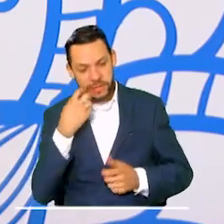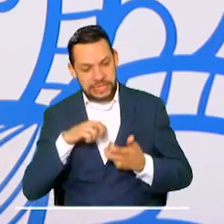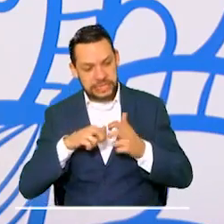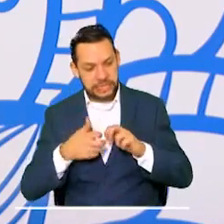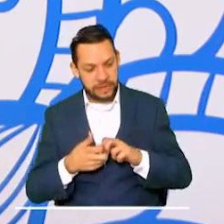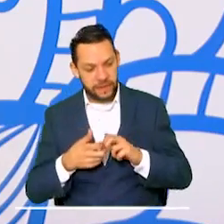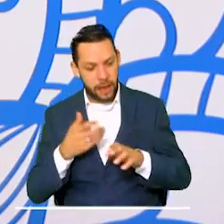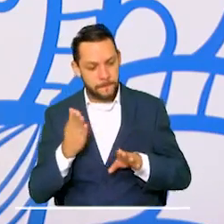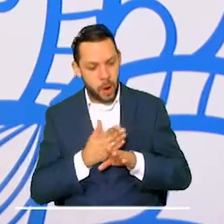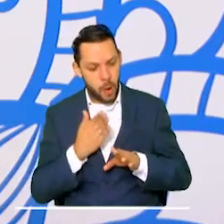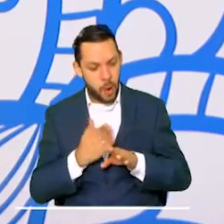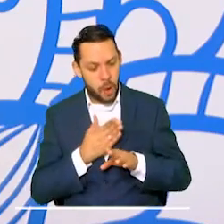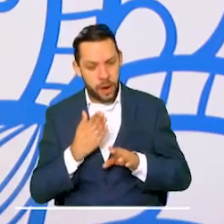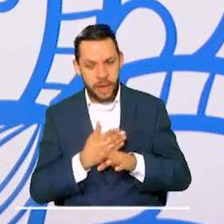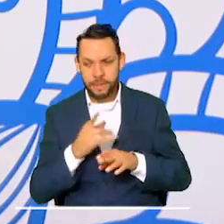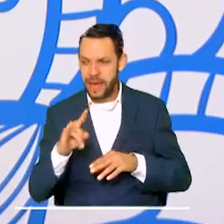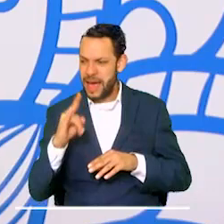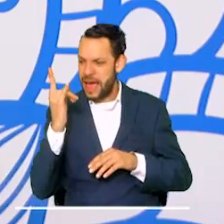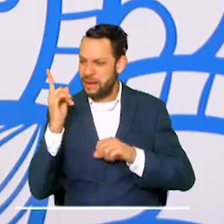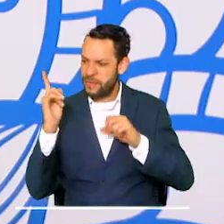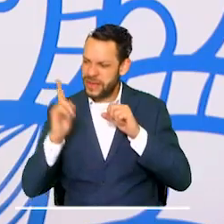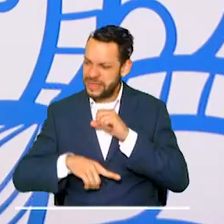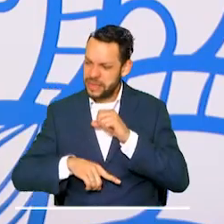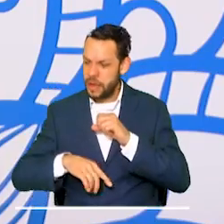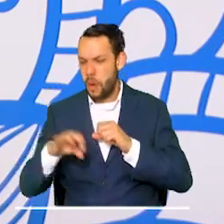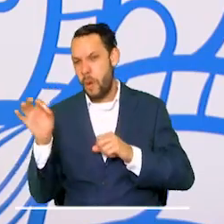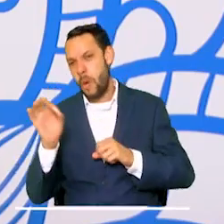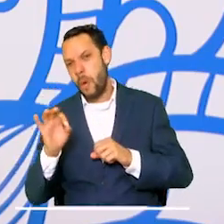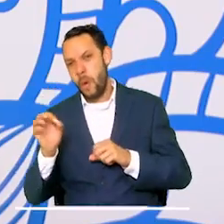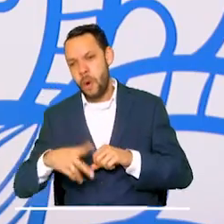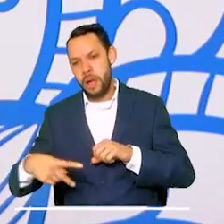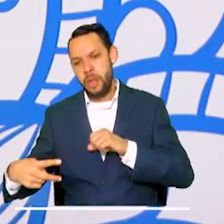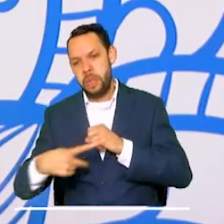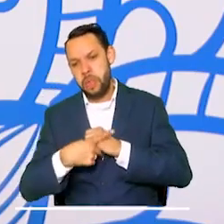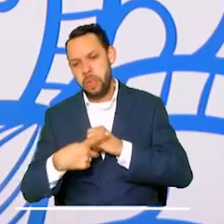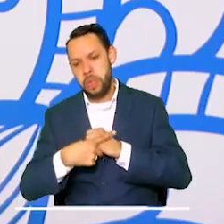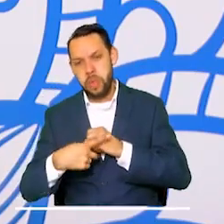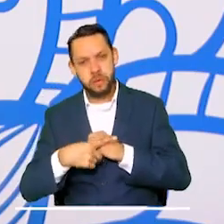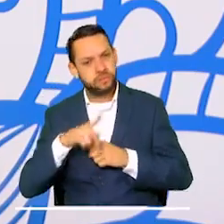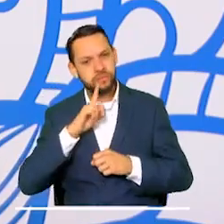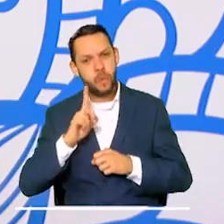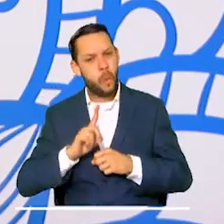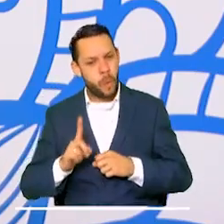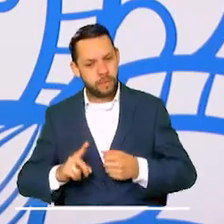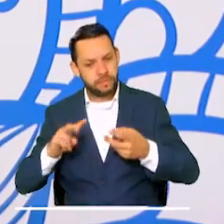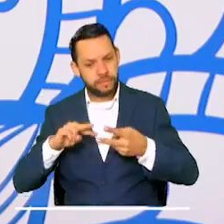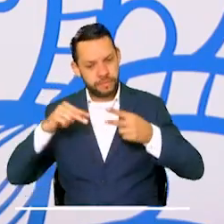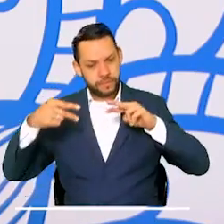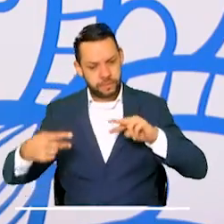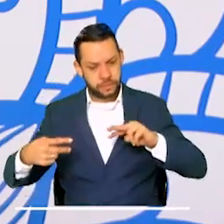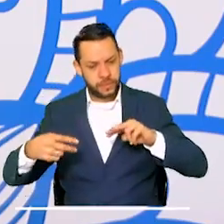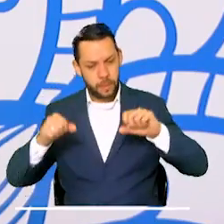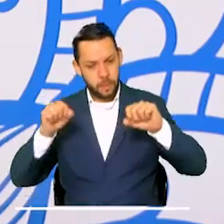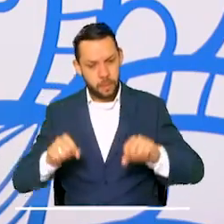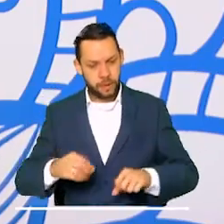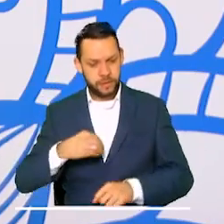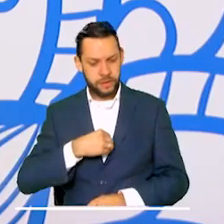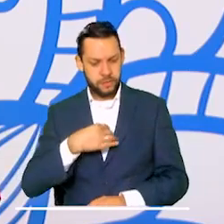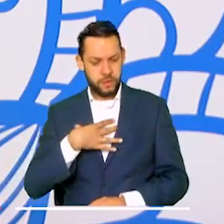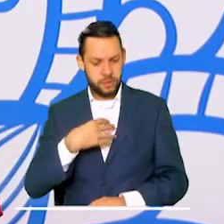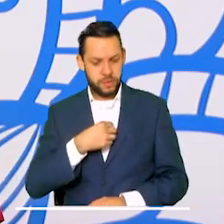no son algo que nos castiga, no es un karma que estamos cargando, sino que por el contrario, son oportunidades de nosotros